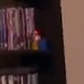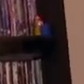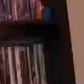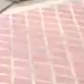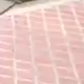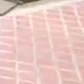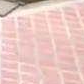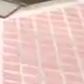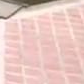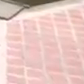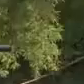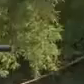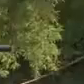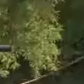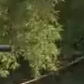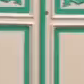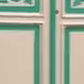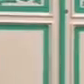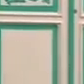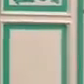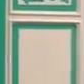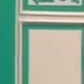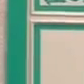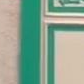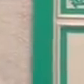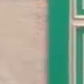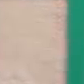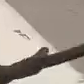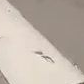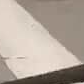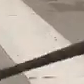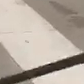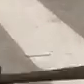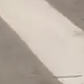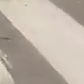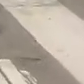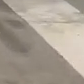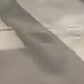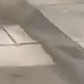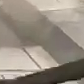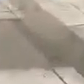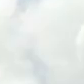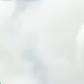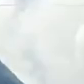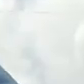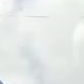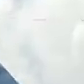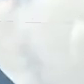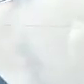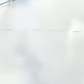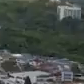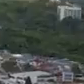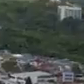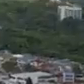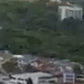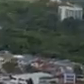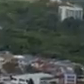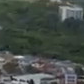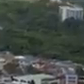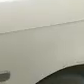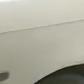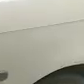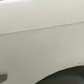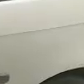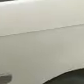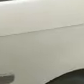Ellos viven una diversidad funcional. Creo que la inteligencia que tiene Kaira no se la imaginaba uno. Una